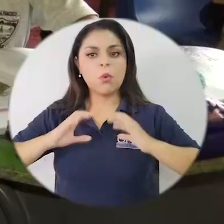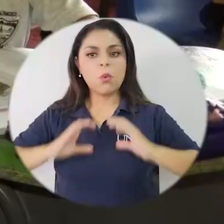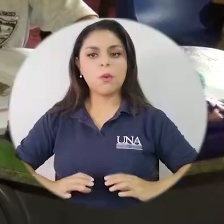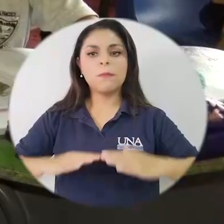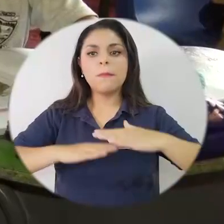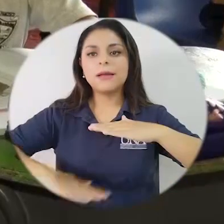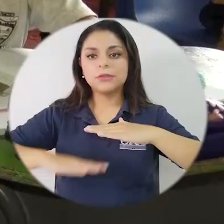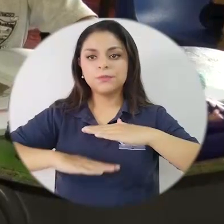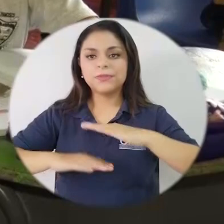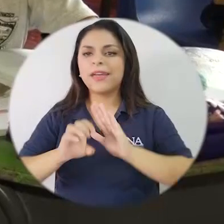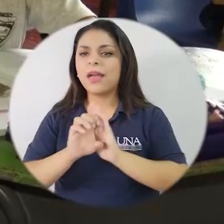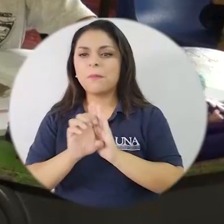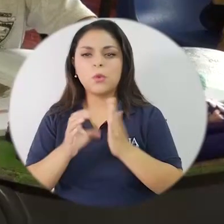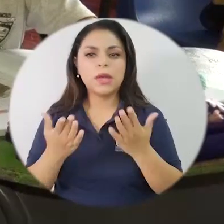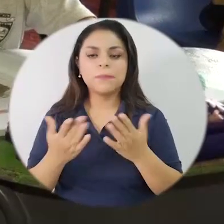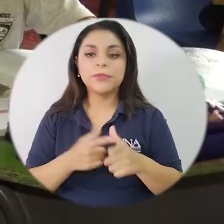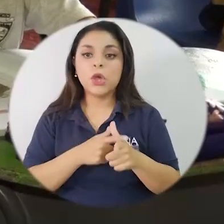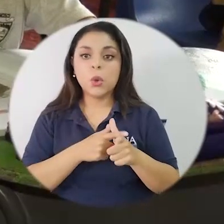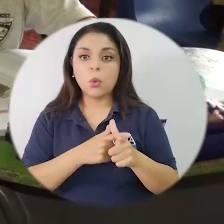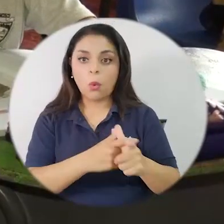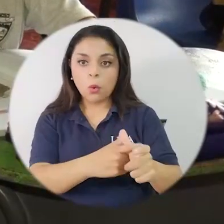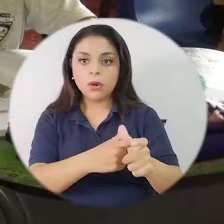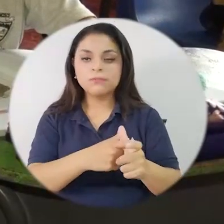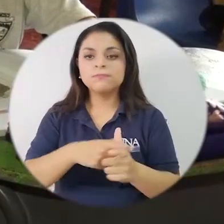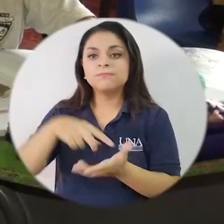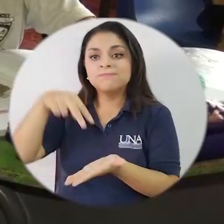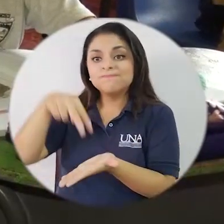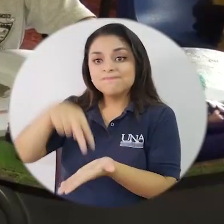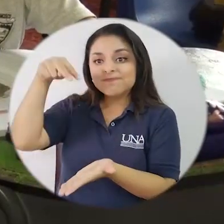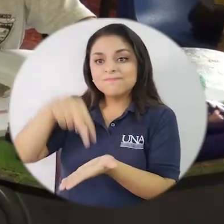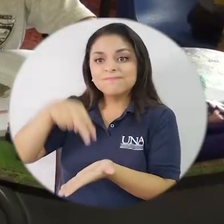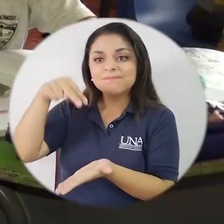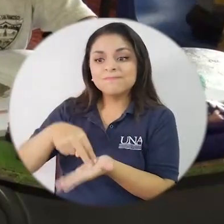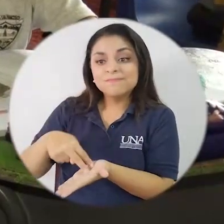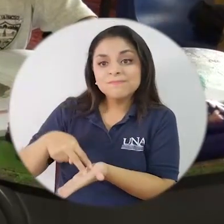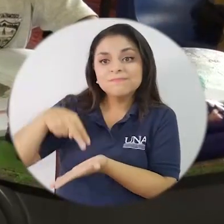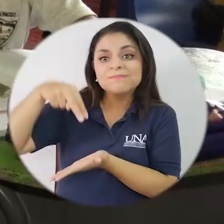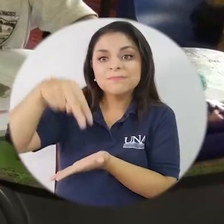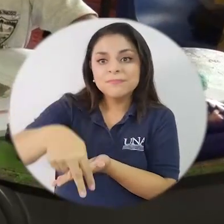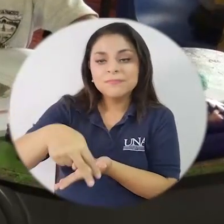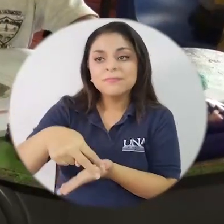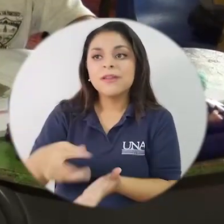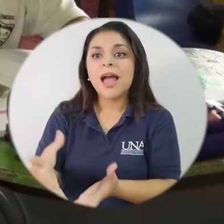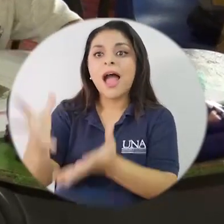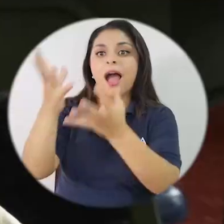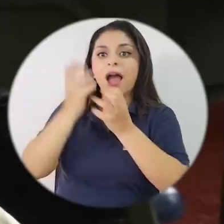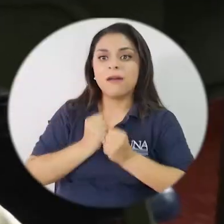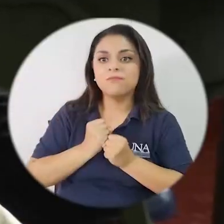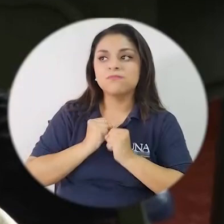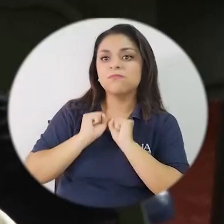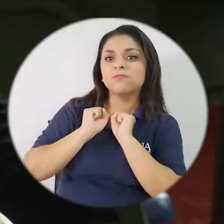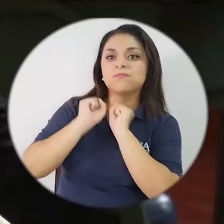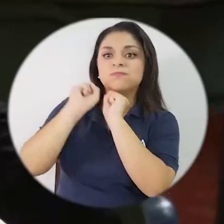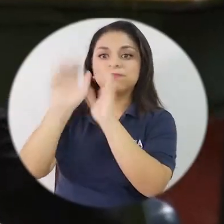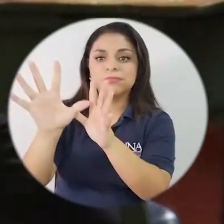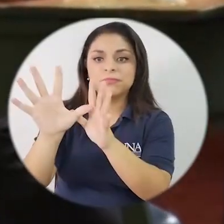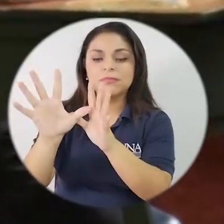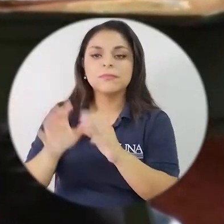básicas, ¿qué es? Correr, saltar, brincar, lanzar, atrapar. ¿Por qué?